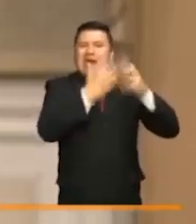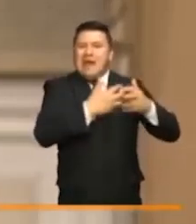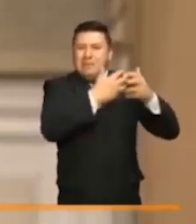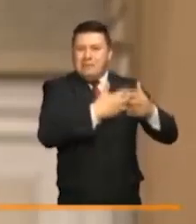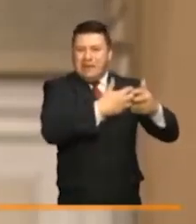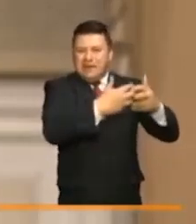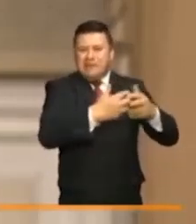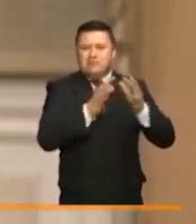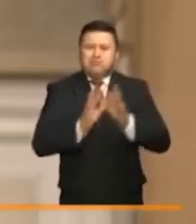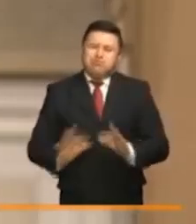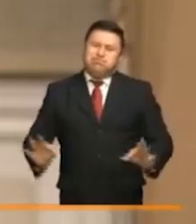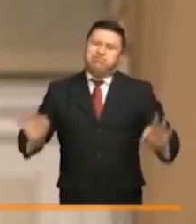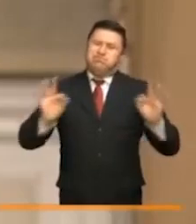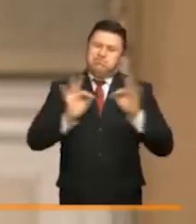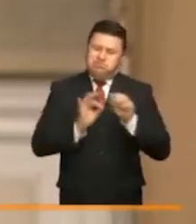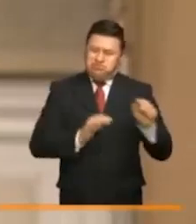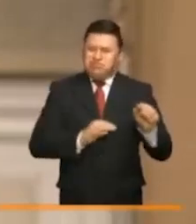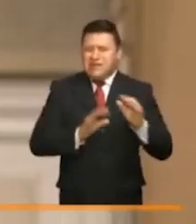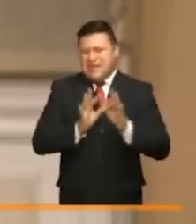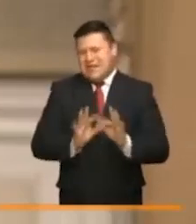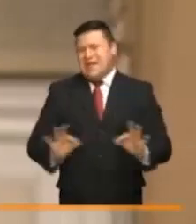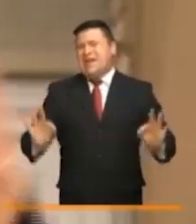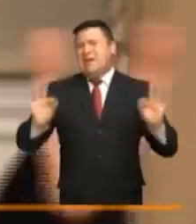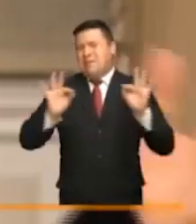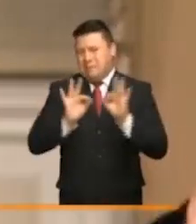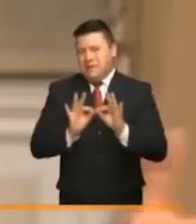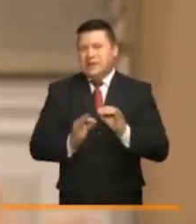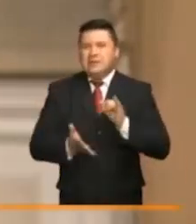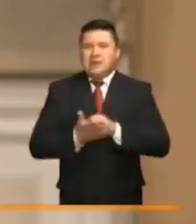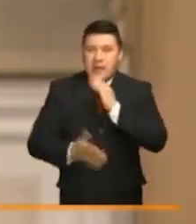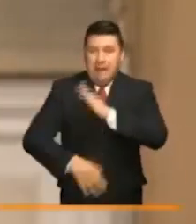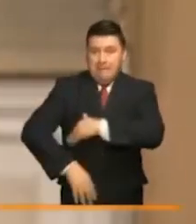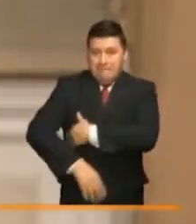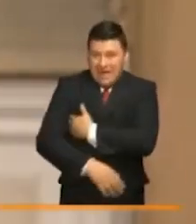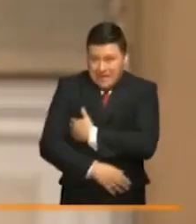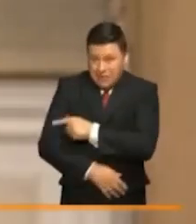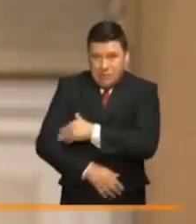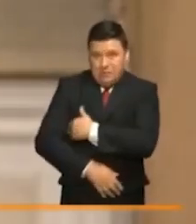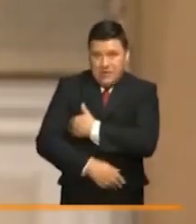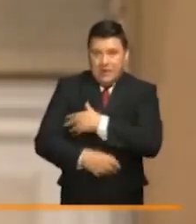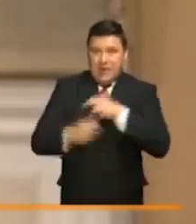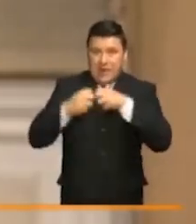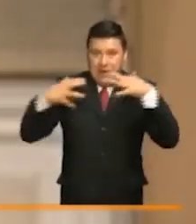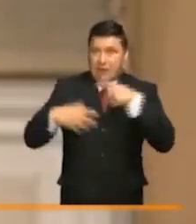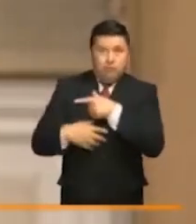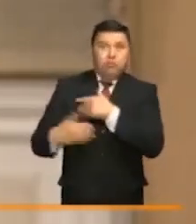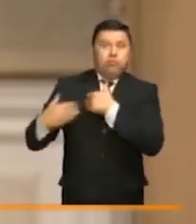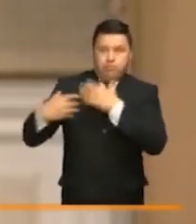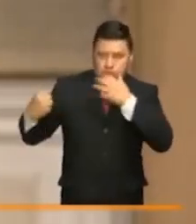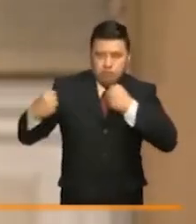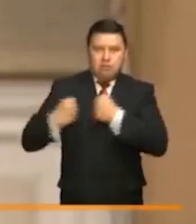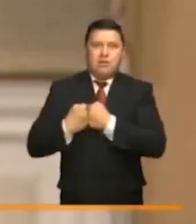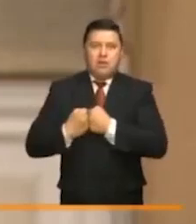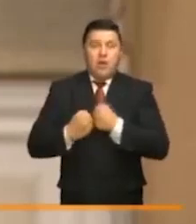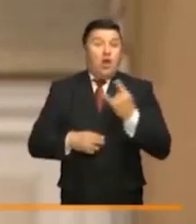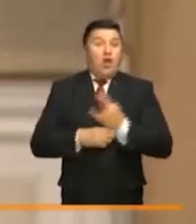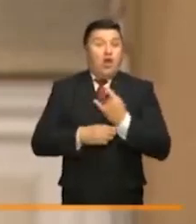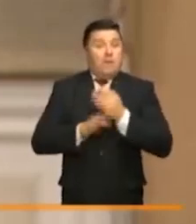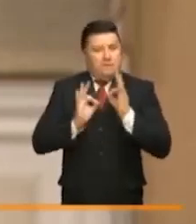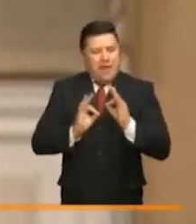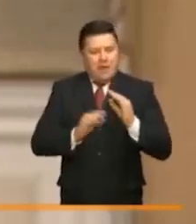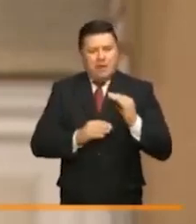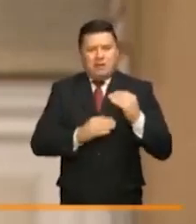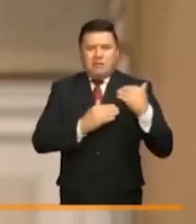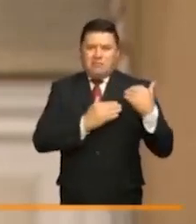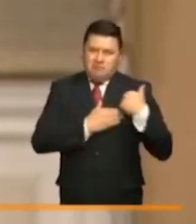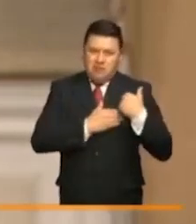recordar que es muy importante, como han mencionado la ministra de Energía o la ministra de Transporte, hacer un uso responsable